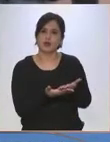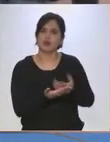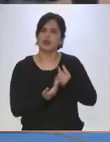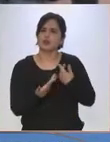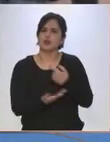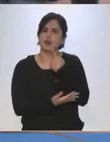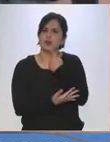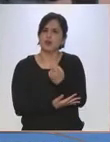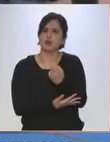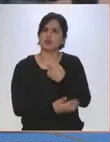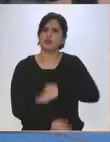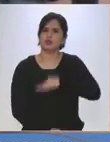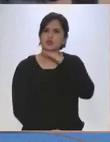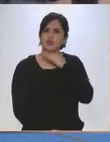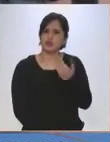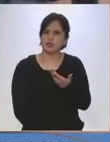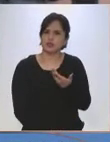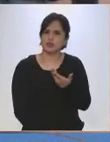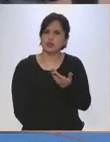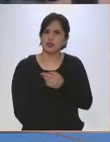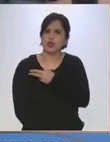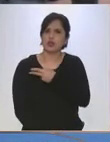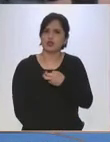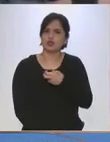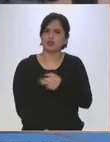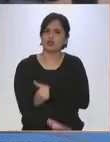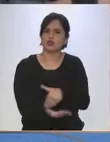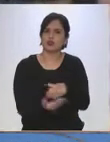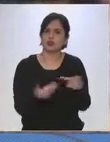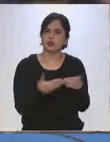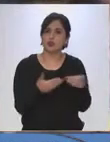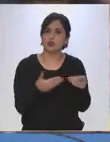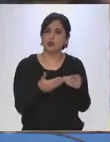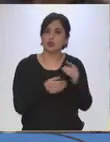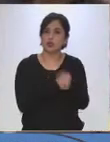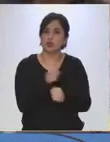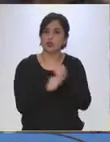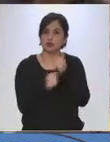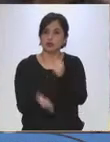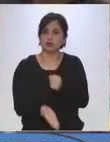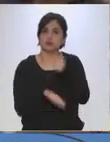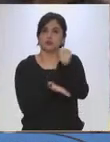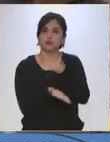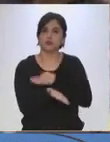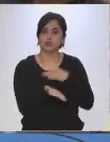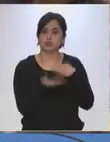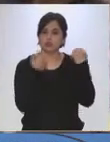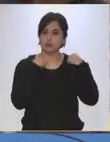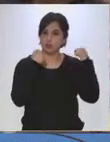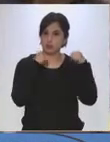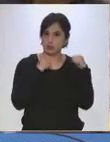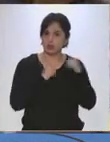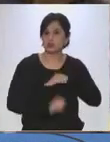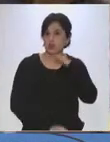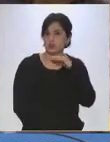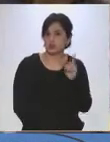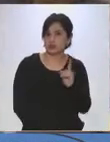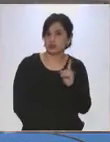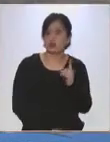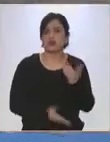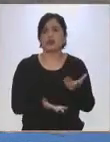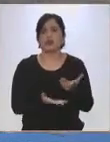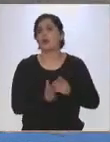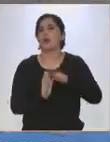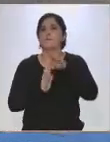pregunta son suficientes los 200 millones de dólares que cada año se entregan al ministerio del deporte de ese monto en